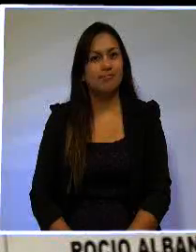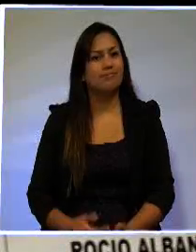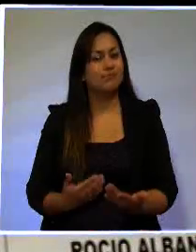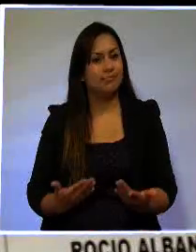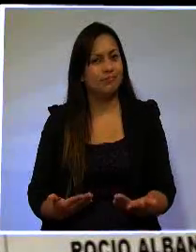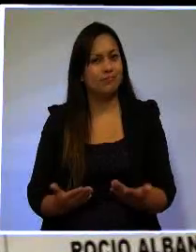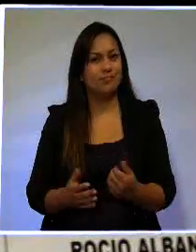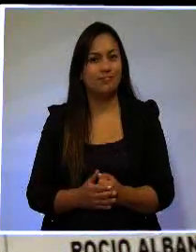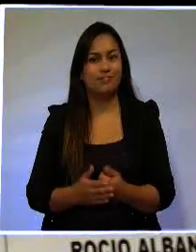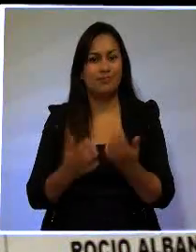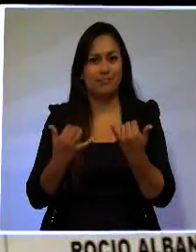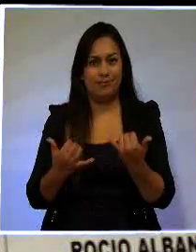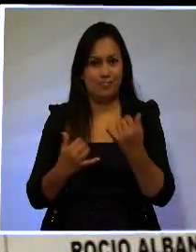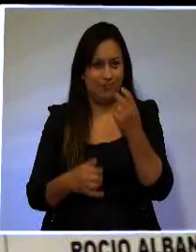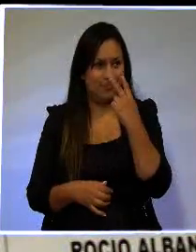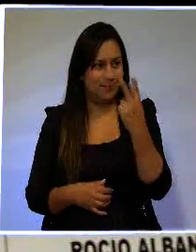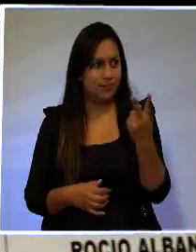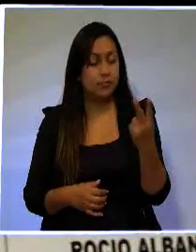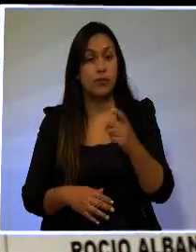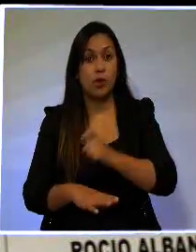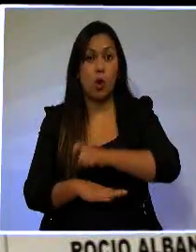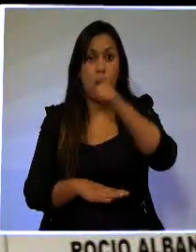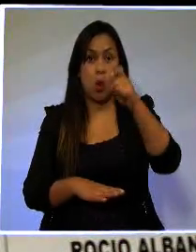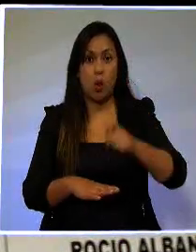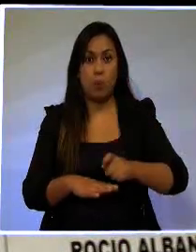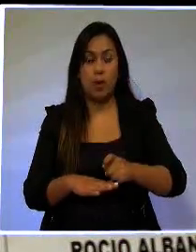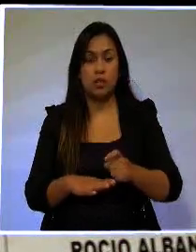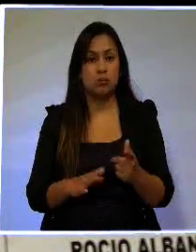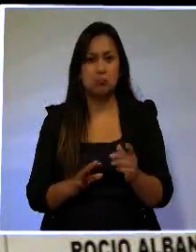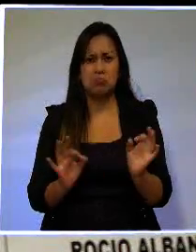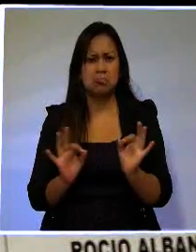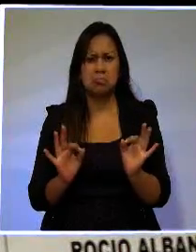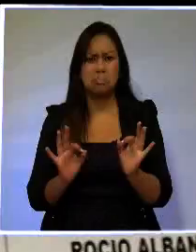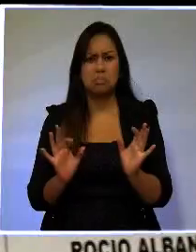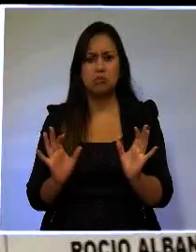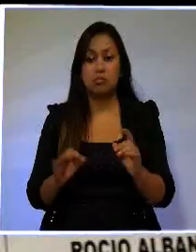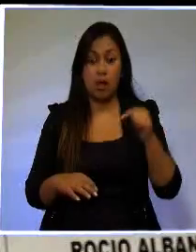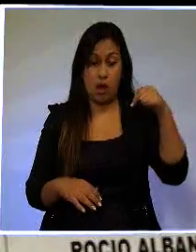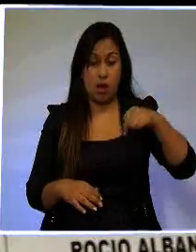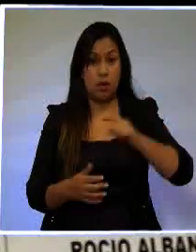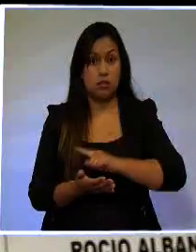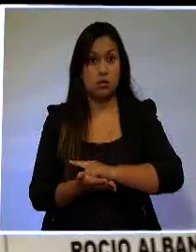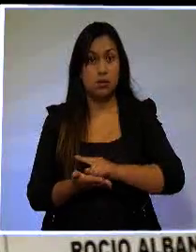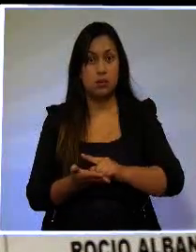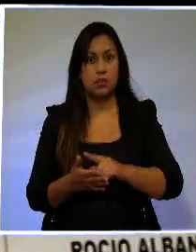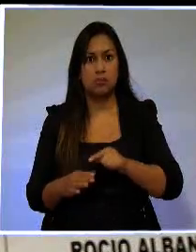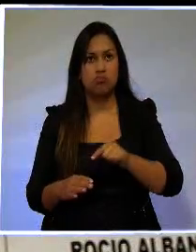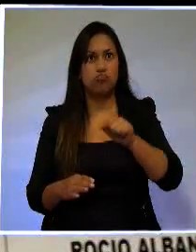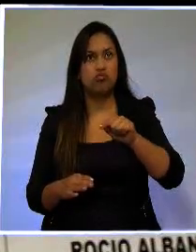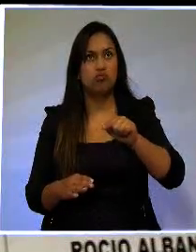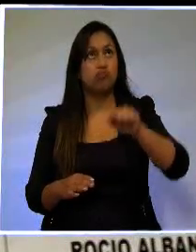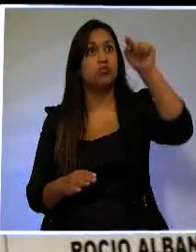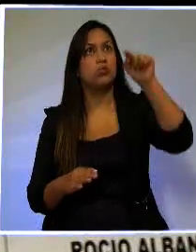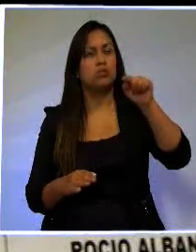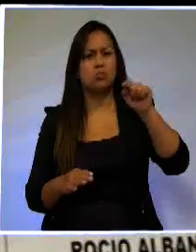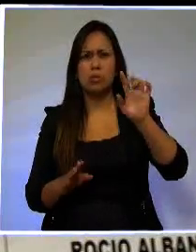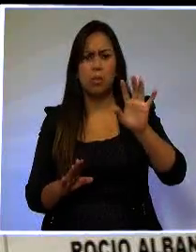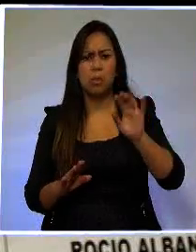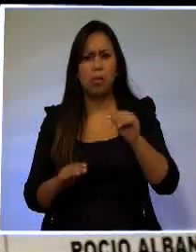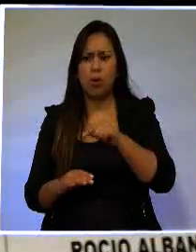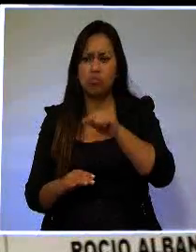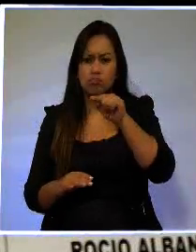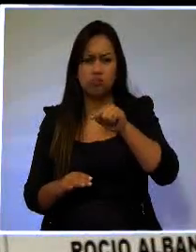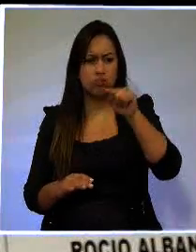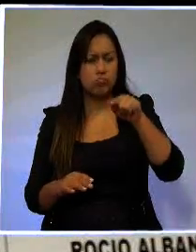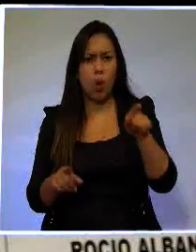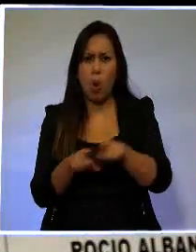como hemos visto y escuchado el volcán cotopaxi no ha reportado a lo largo de esta semana un repunte notable de su actividad interna